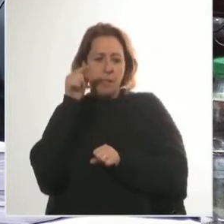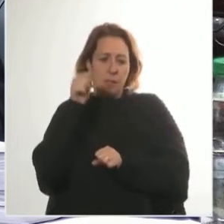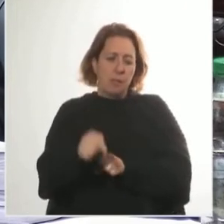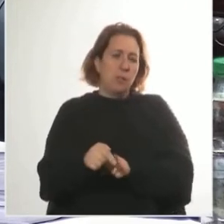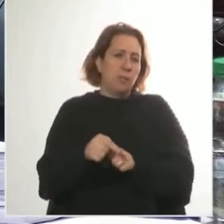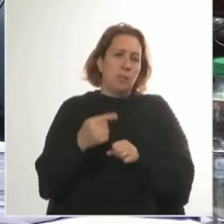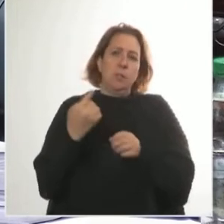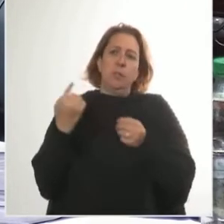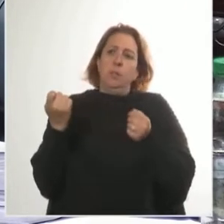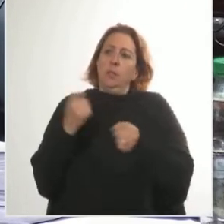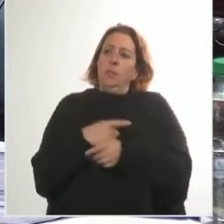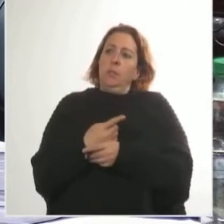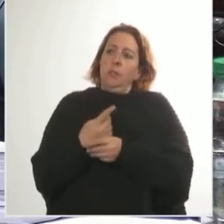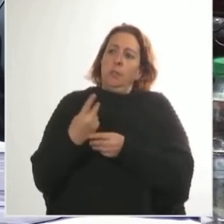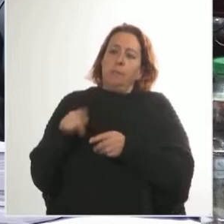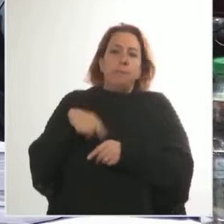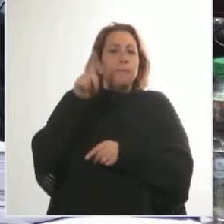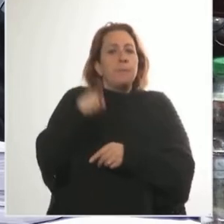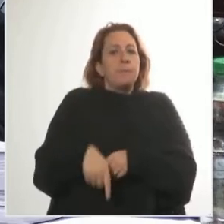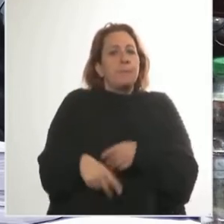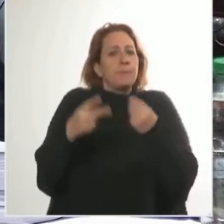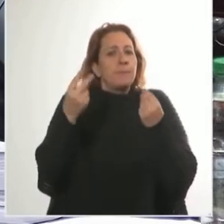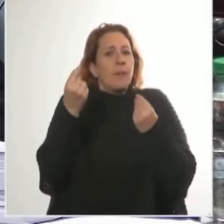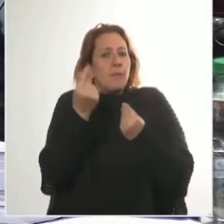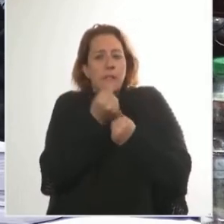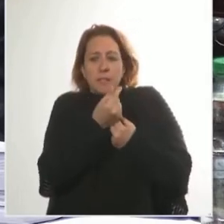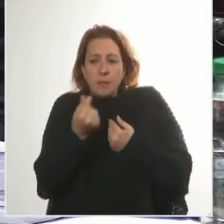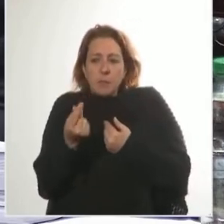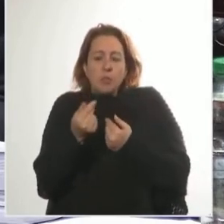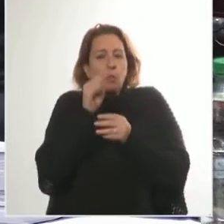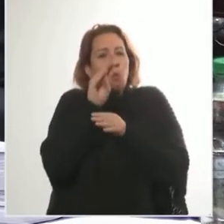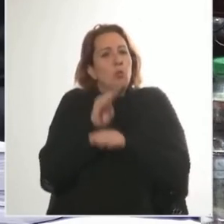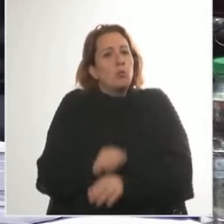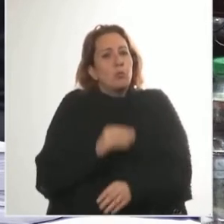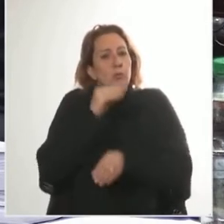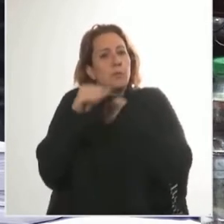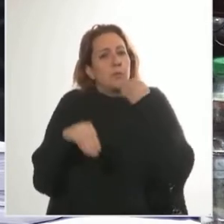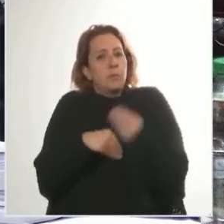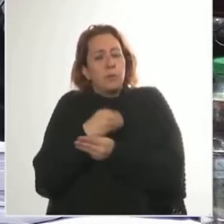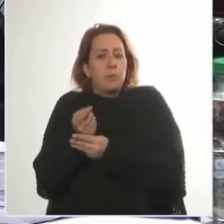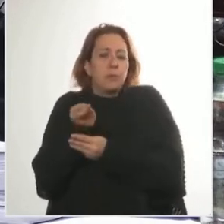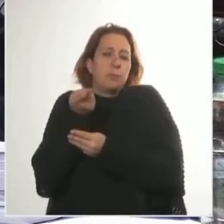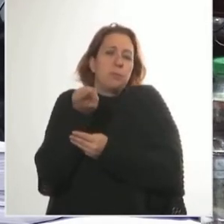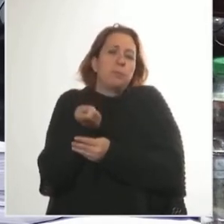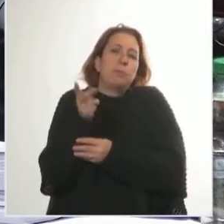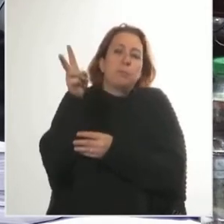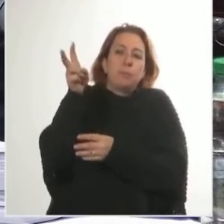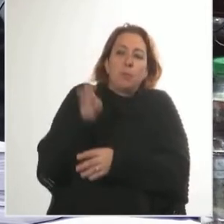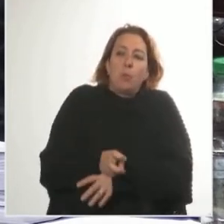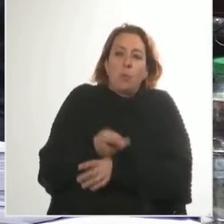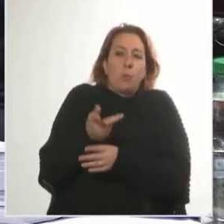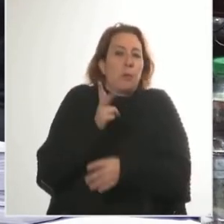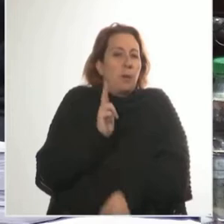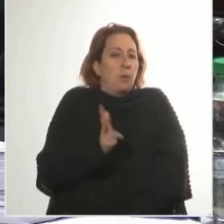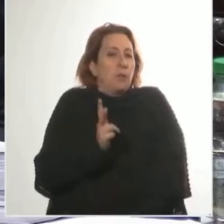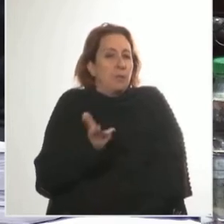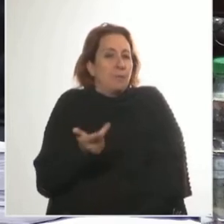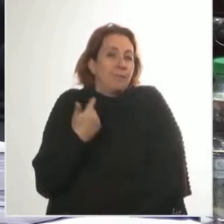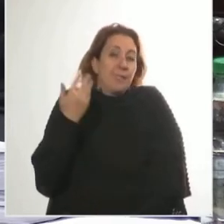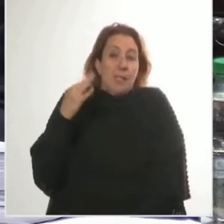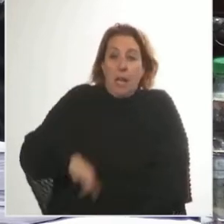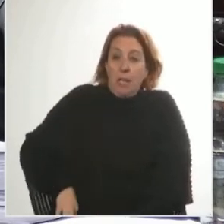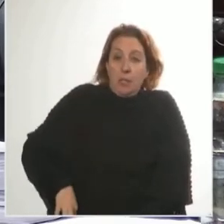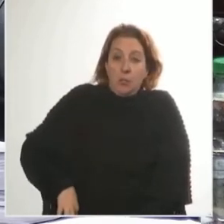las fuentes de financiamiento del consumo de las familias son los ingresos de los hogares, primordialmente